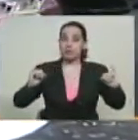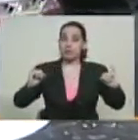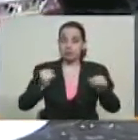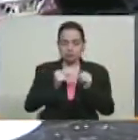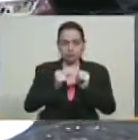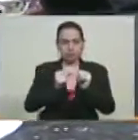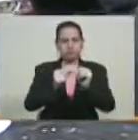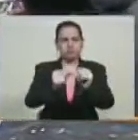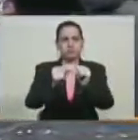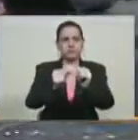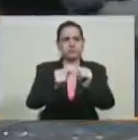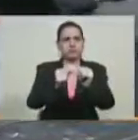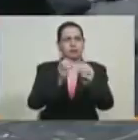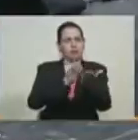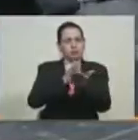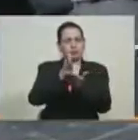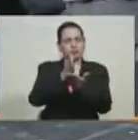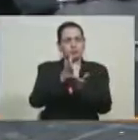camino,